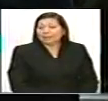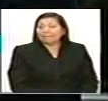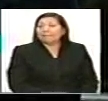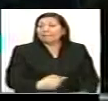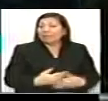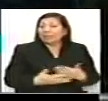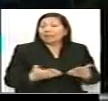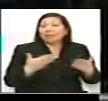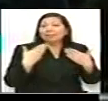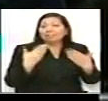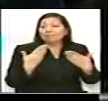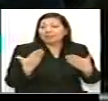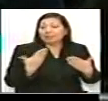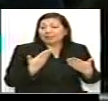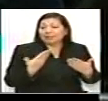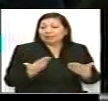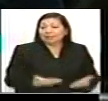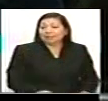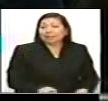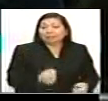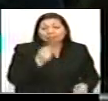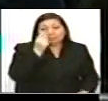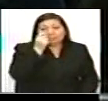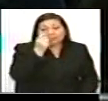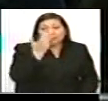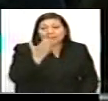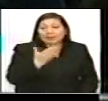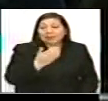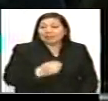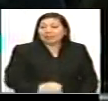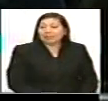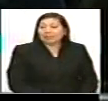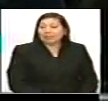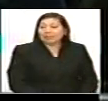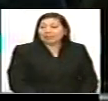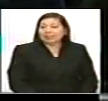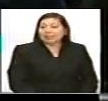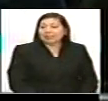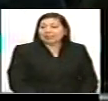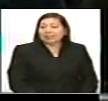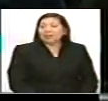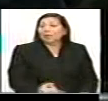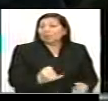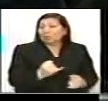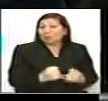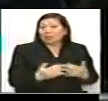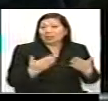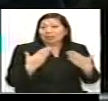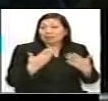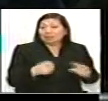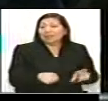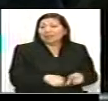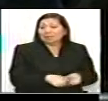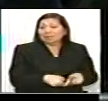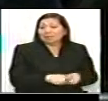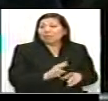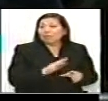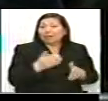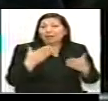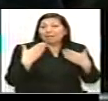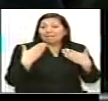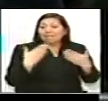Cada verano nos trae sorpresas, ¿no? Como este último verano también lo hubo, todos los